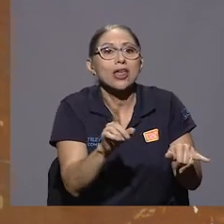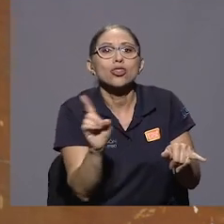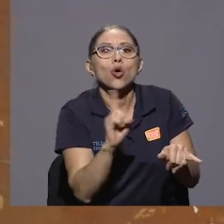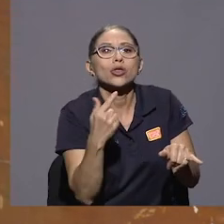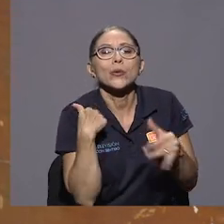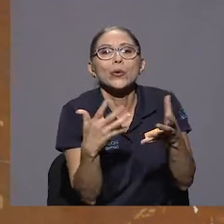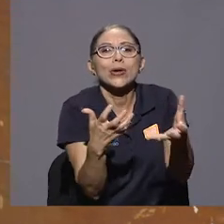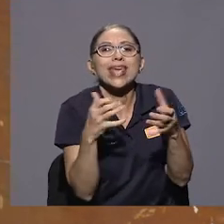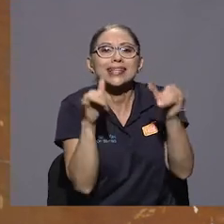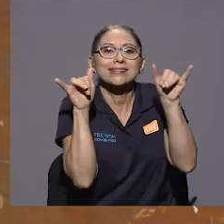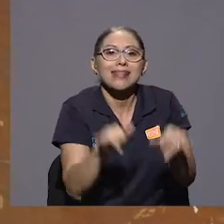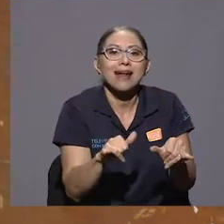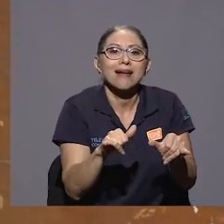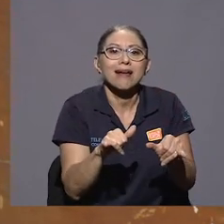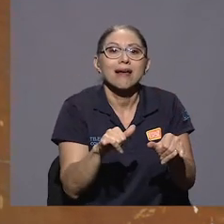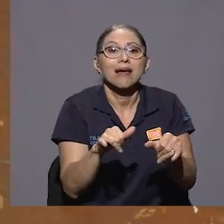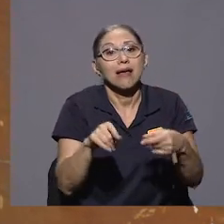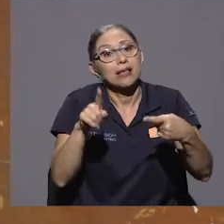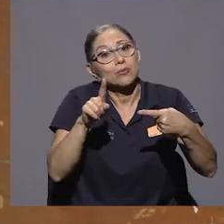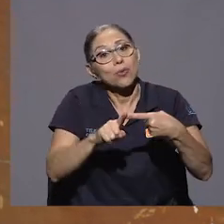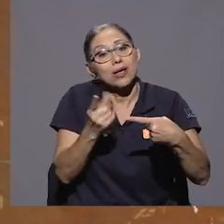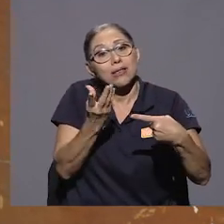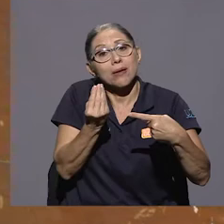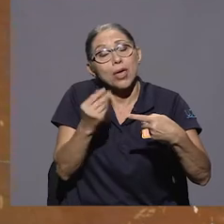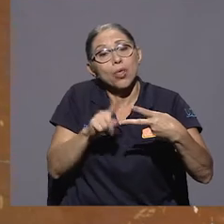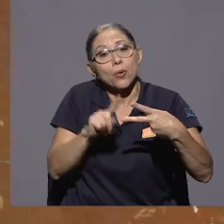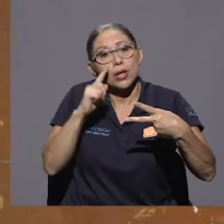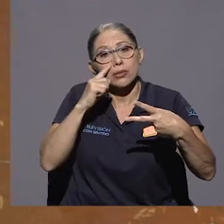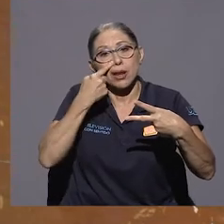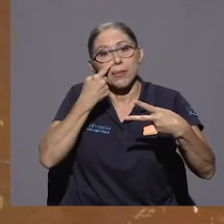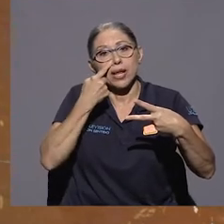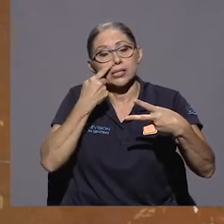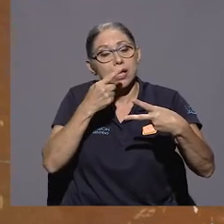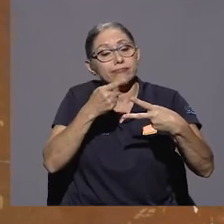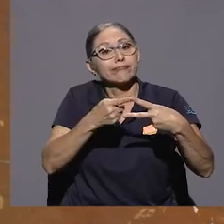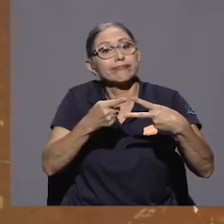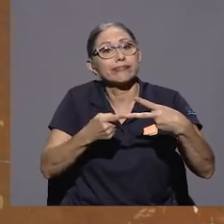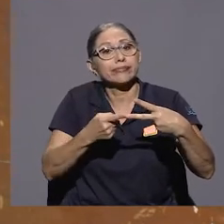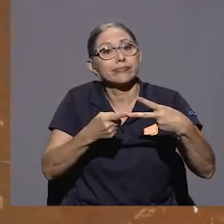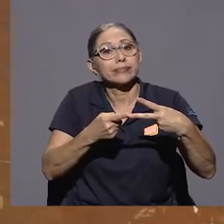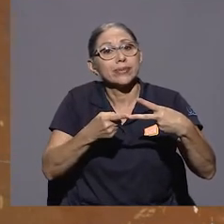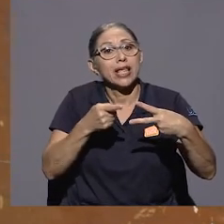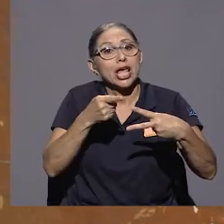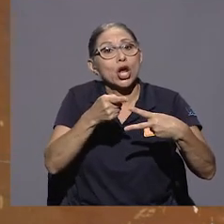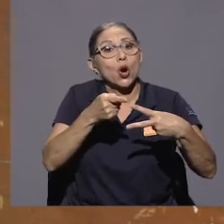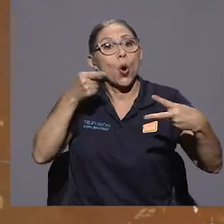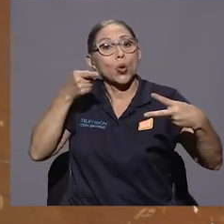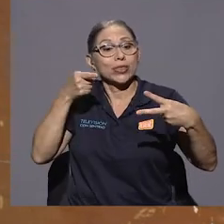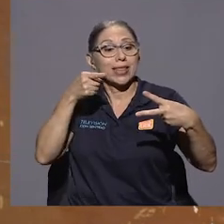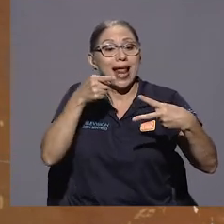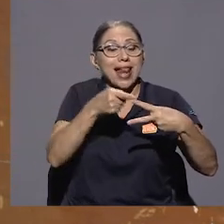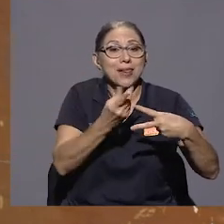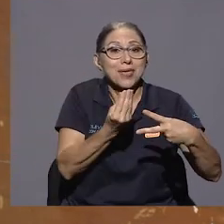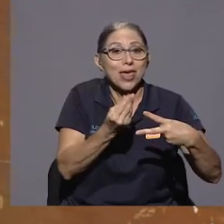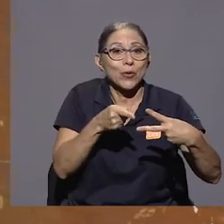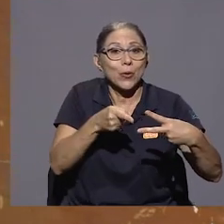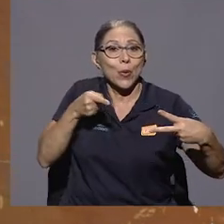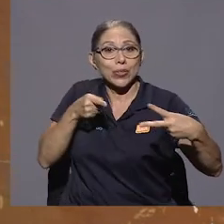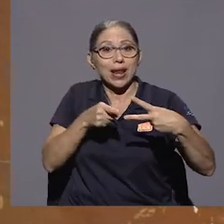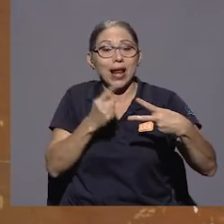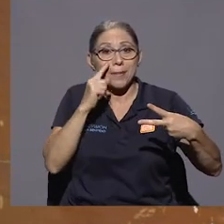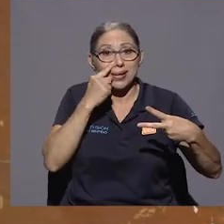porque tiene miedo o porque tiene pereza. Y contra el miedo y la pereza no hay